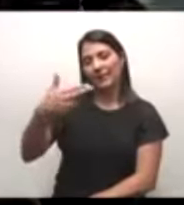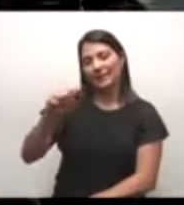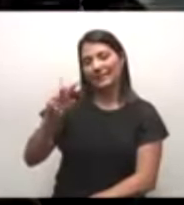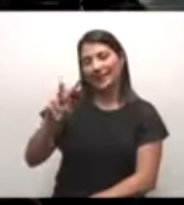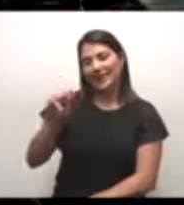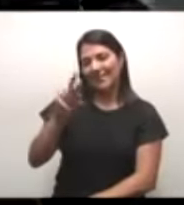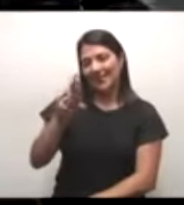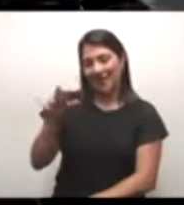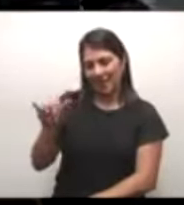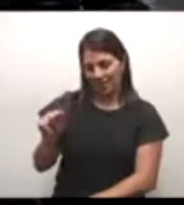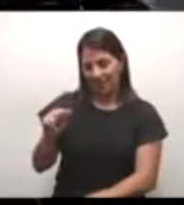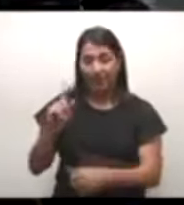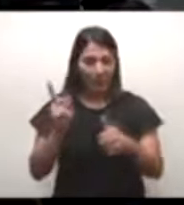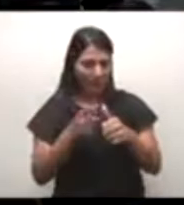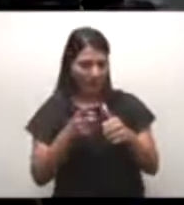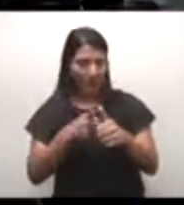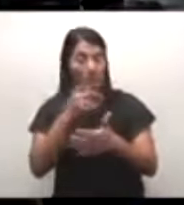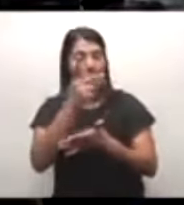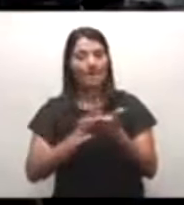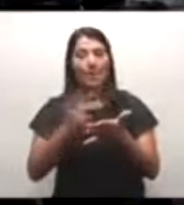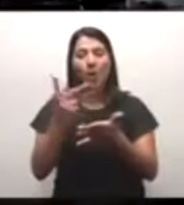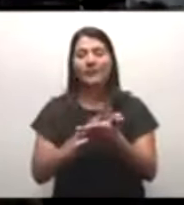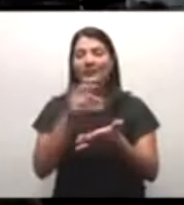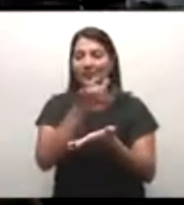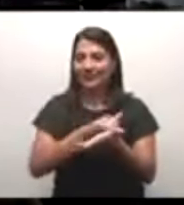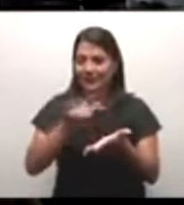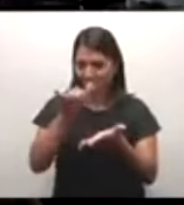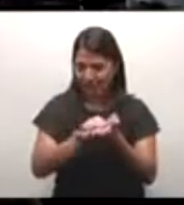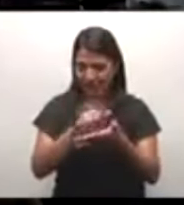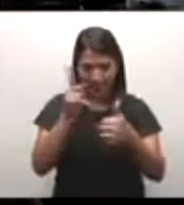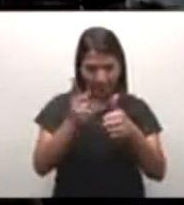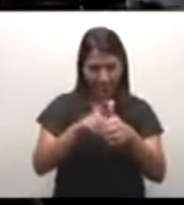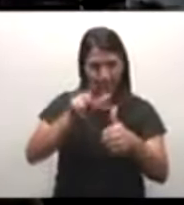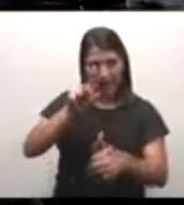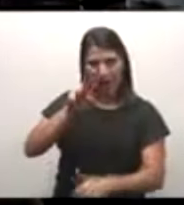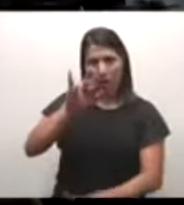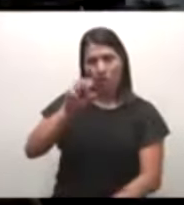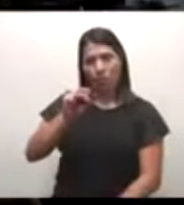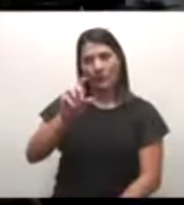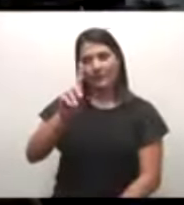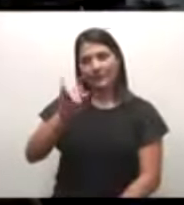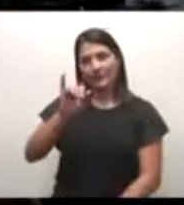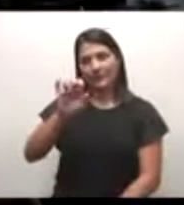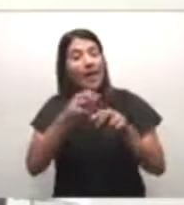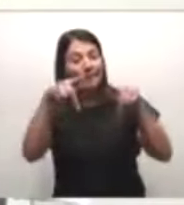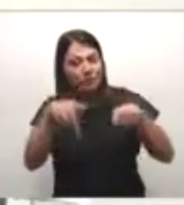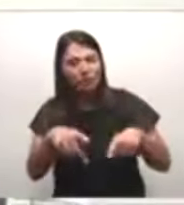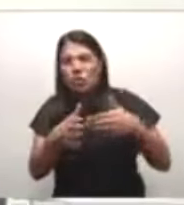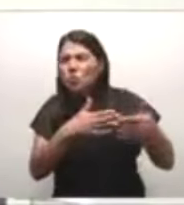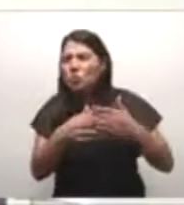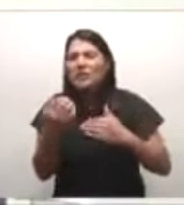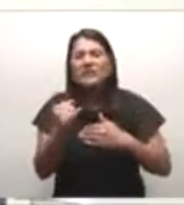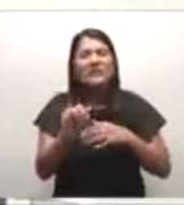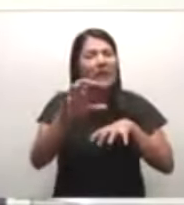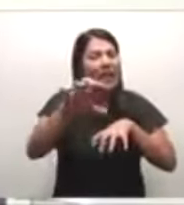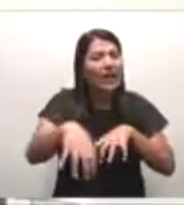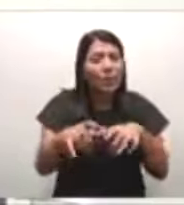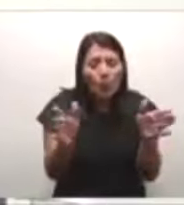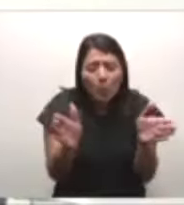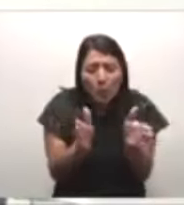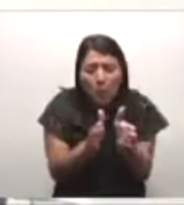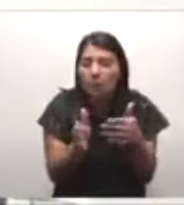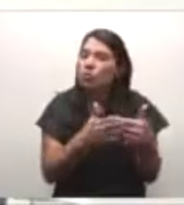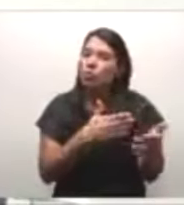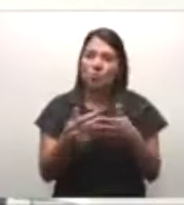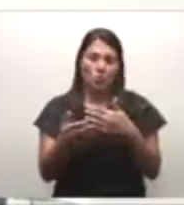de Costa Rica. Para quienes allí viven, por más pequeñito que sea ese cantón, es una